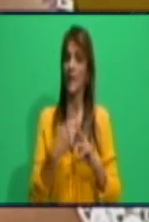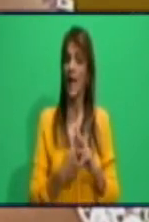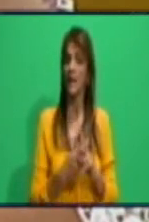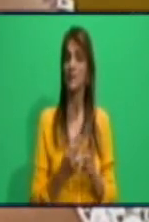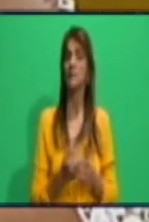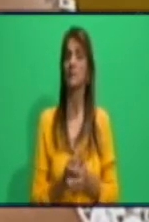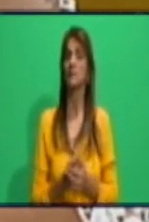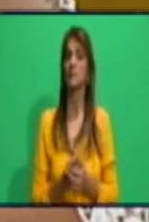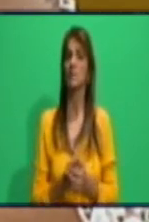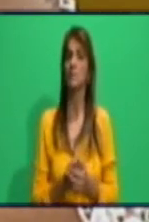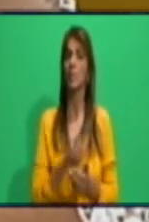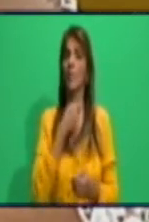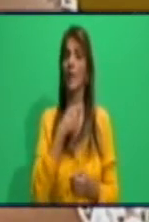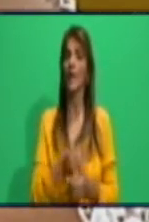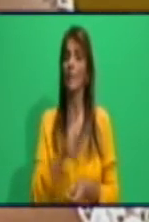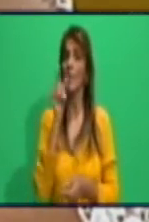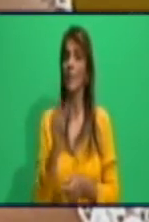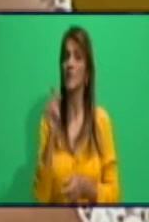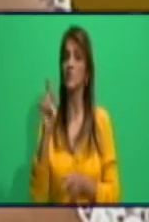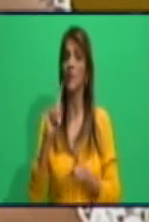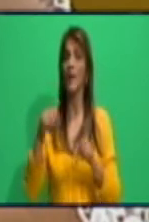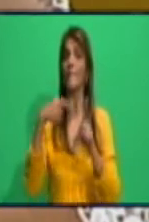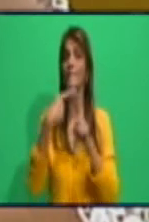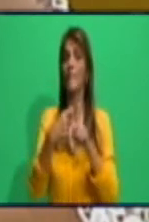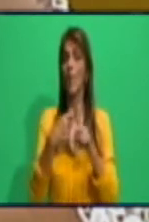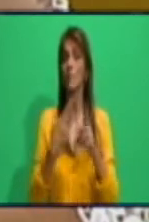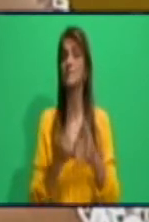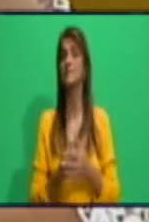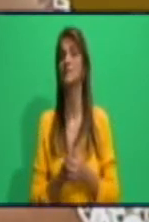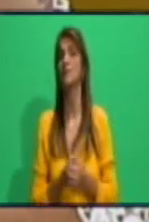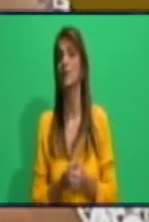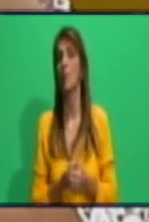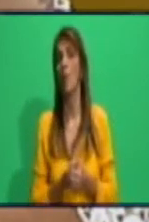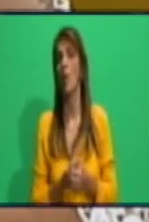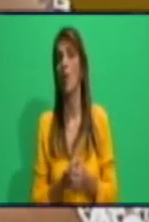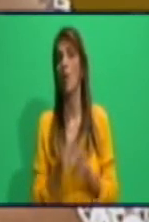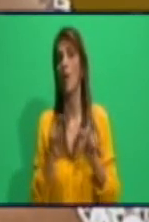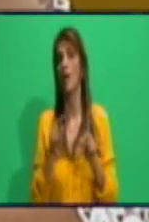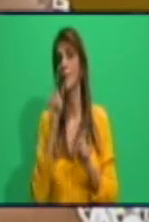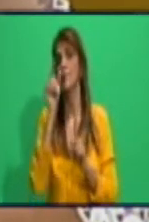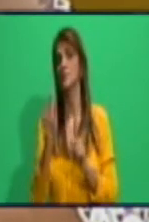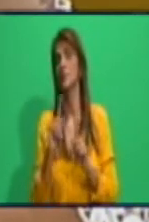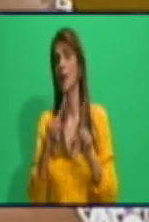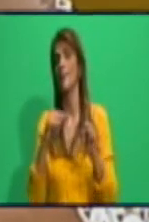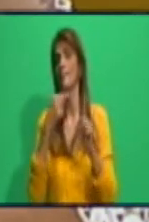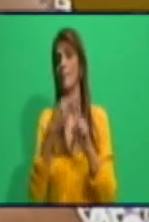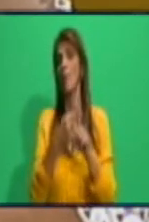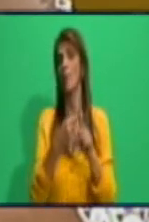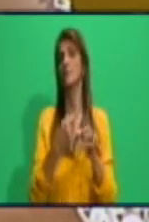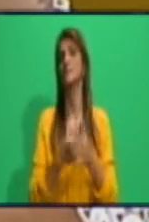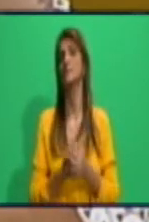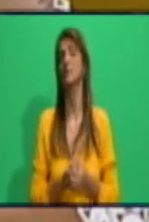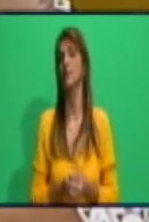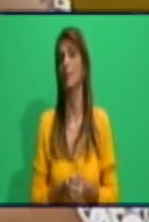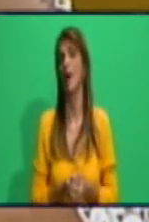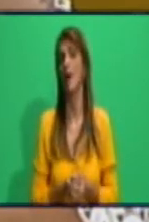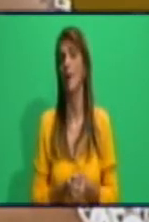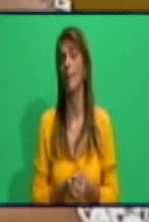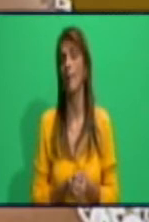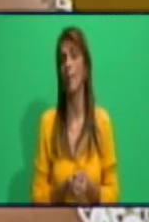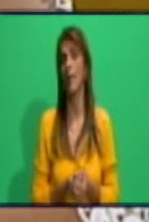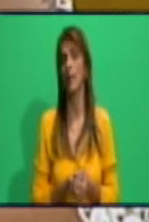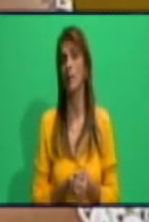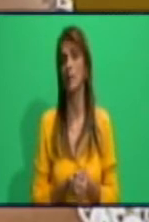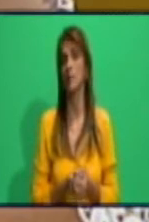positivo, y esto genera, por supuesto, ya este paciente que pasa a ser sospechoso genera una cantidad de contacto. Además,